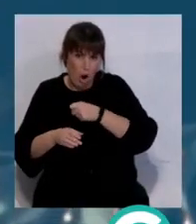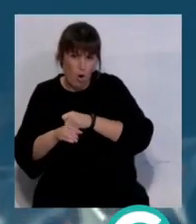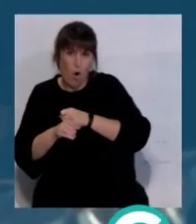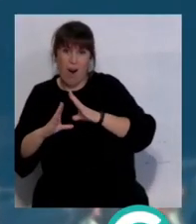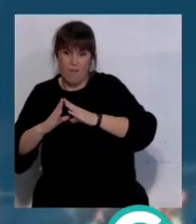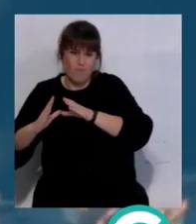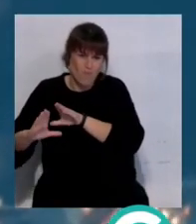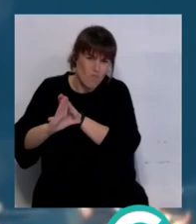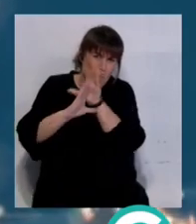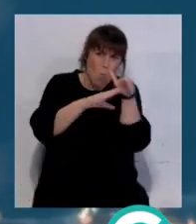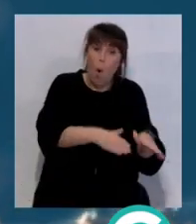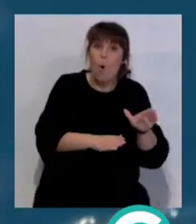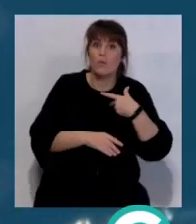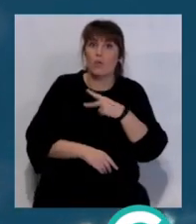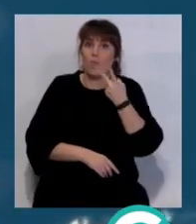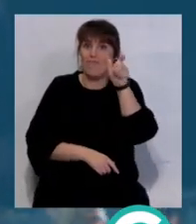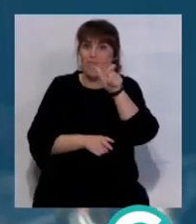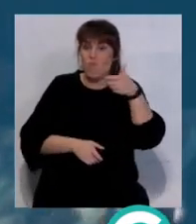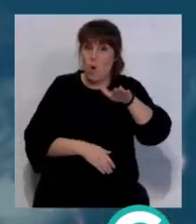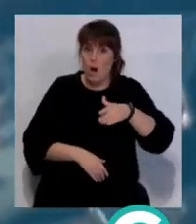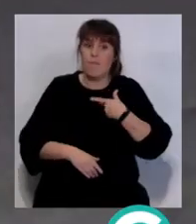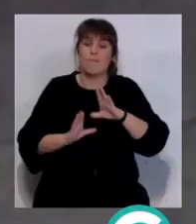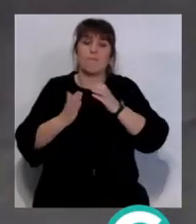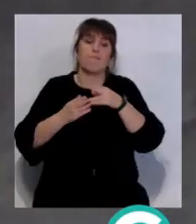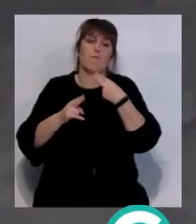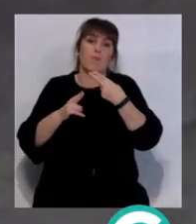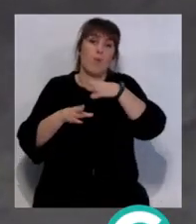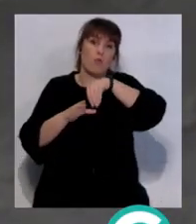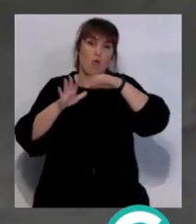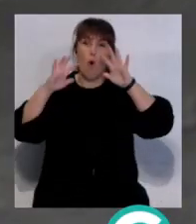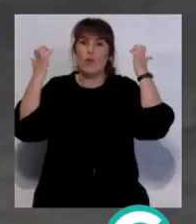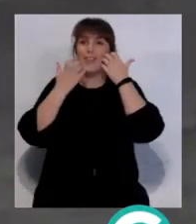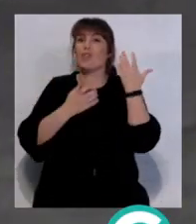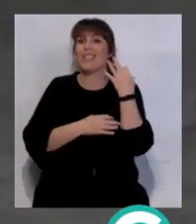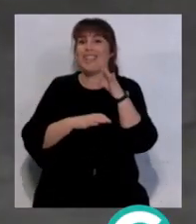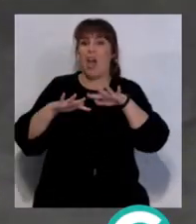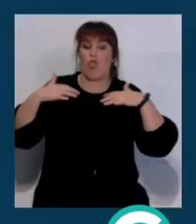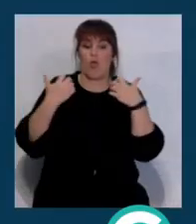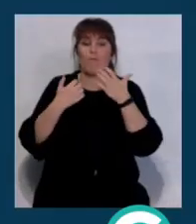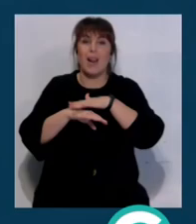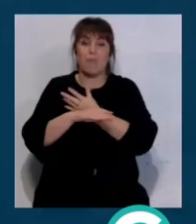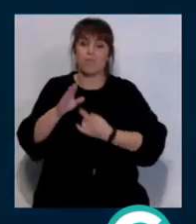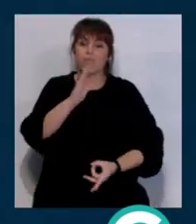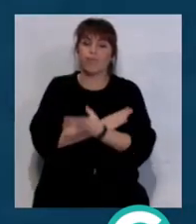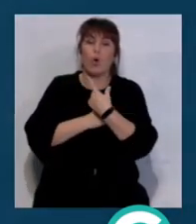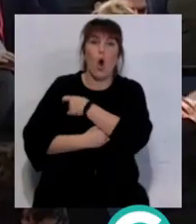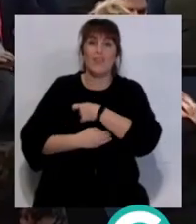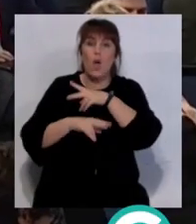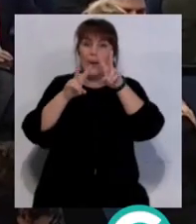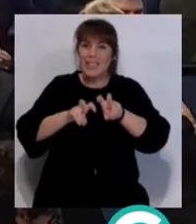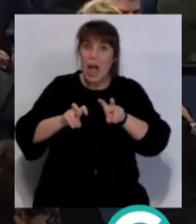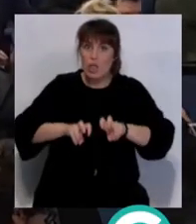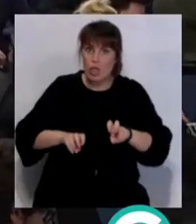la asociación se ha dirigido a los distintos grupos políticos del Congreso y el Senado para instar a la creación de una comisión de